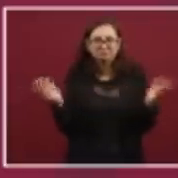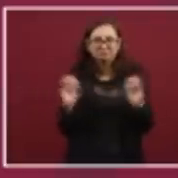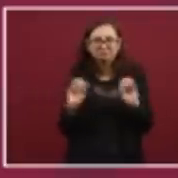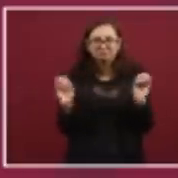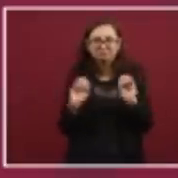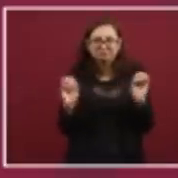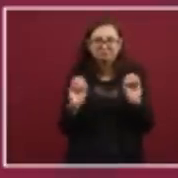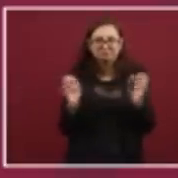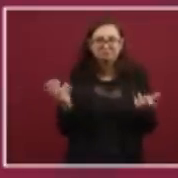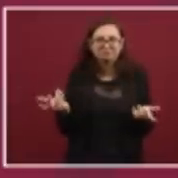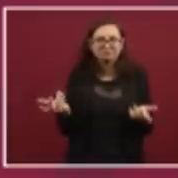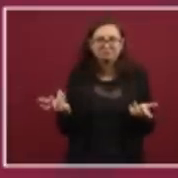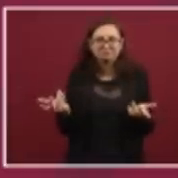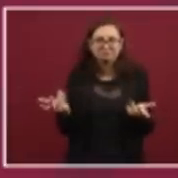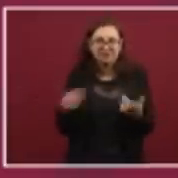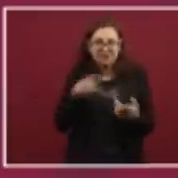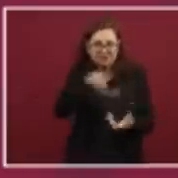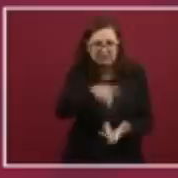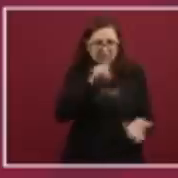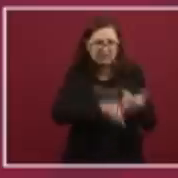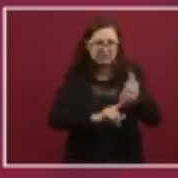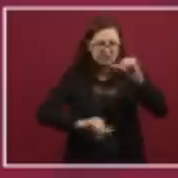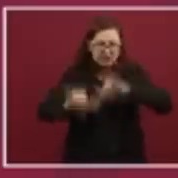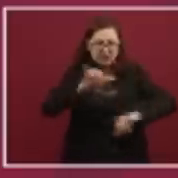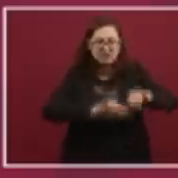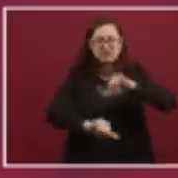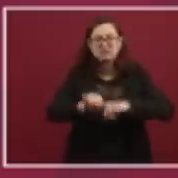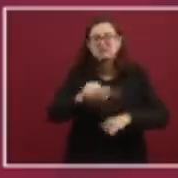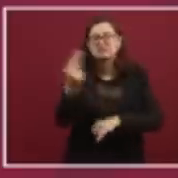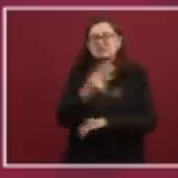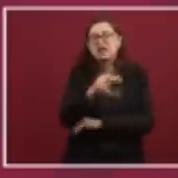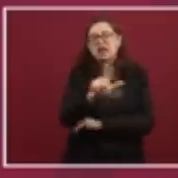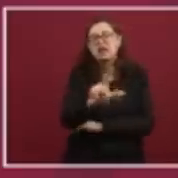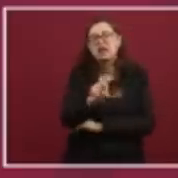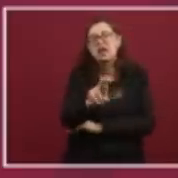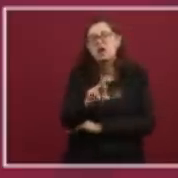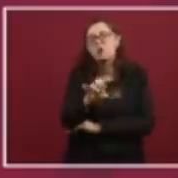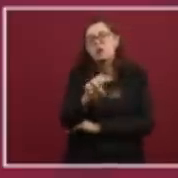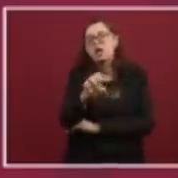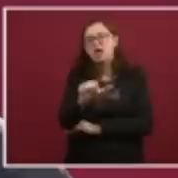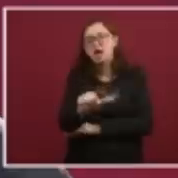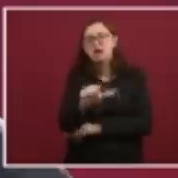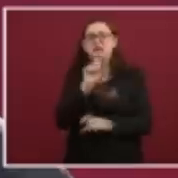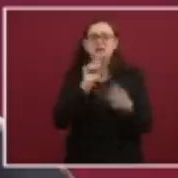producir el fertilizante, la urea, necesitamos gas.